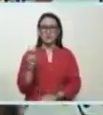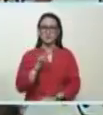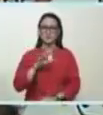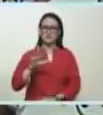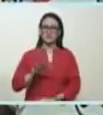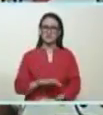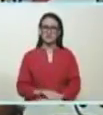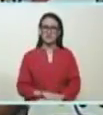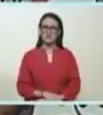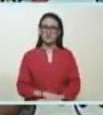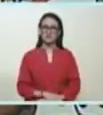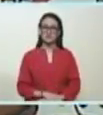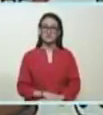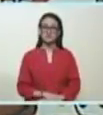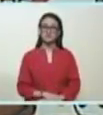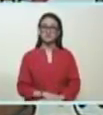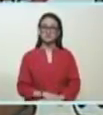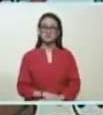2019-2025.